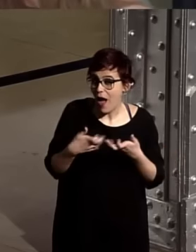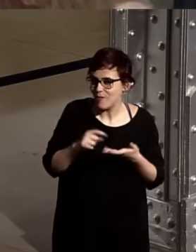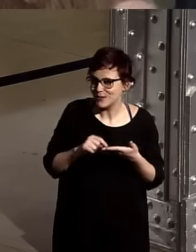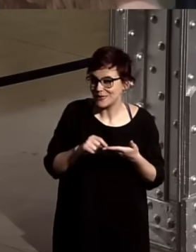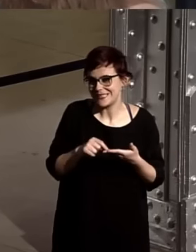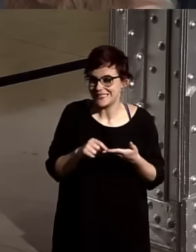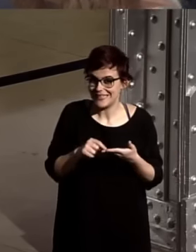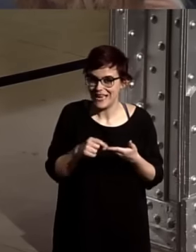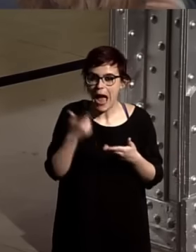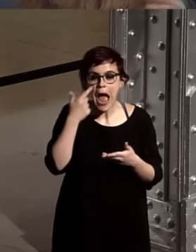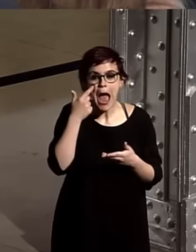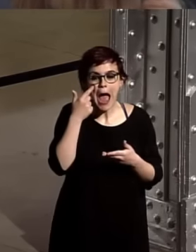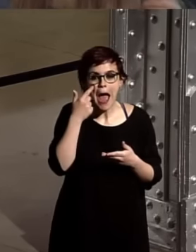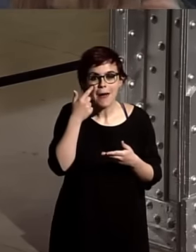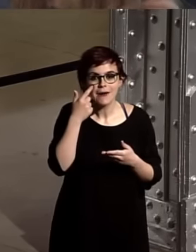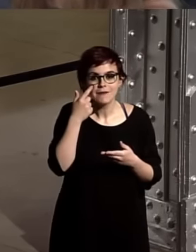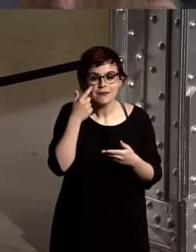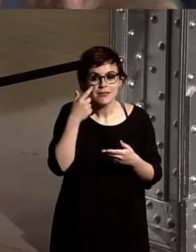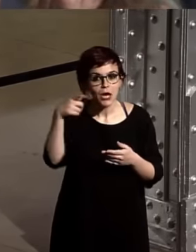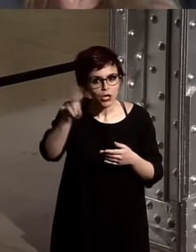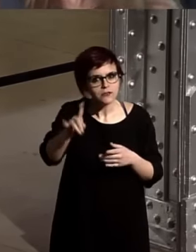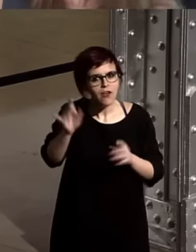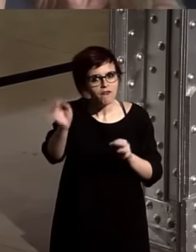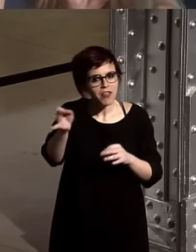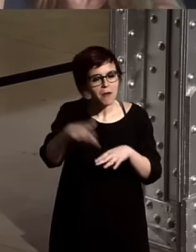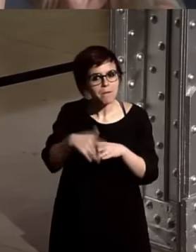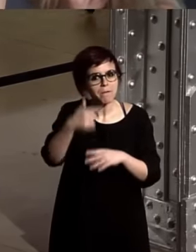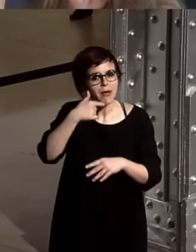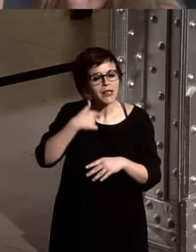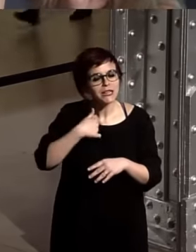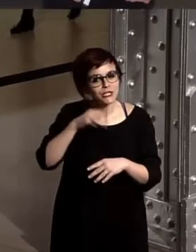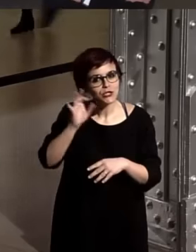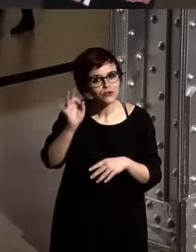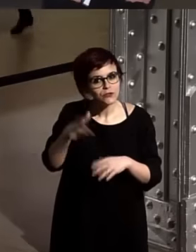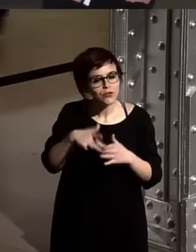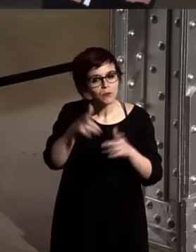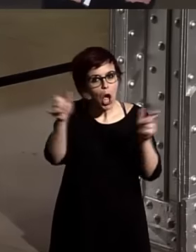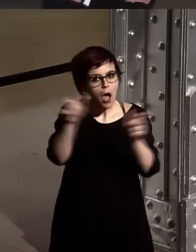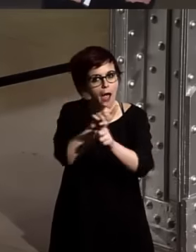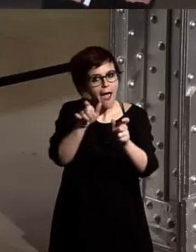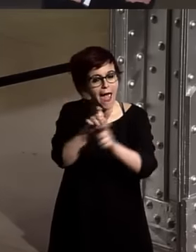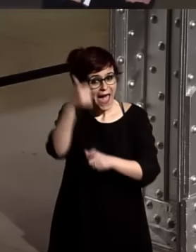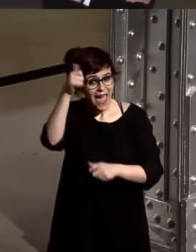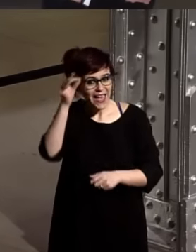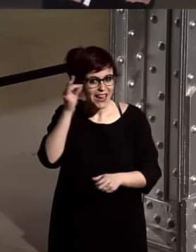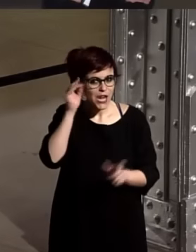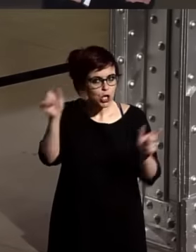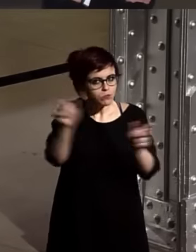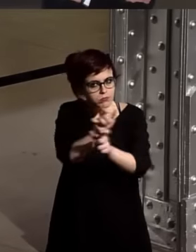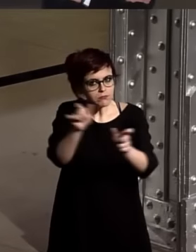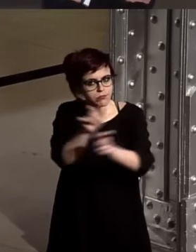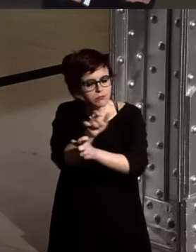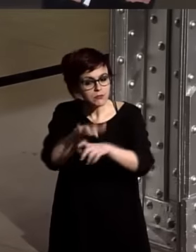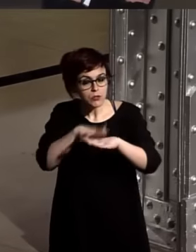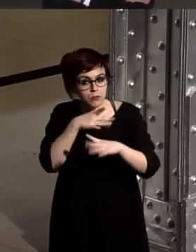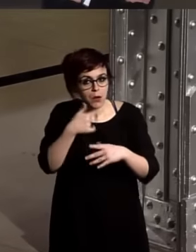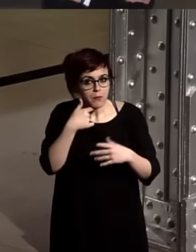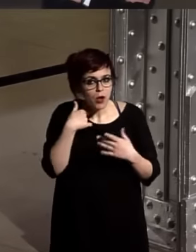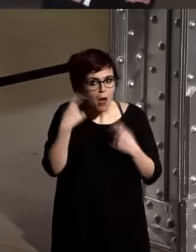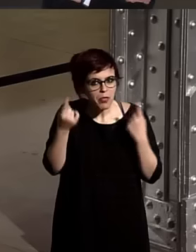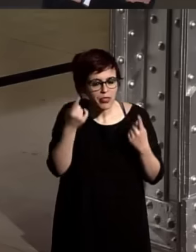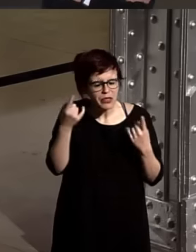ver no no y creo que sí que me lo han dicho alguna vez que intercambio géneros sin gran